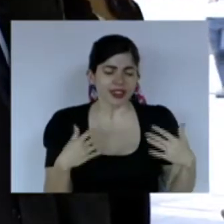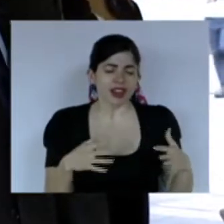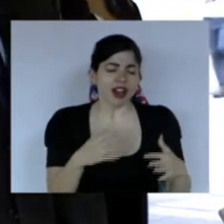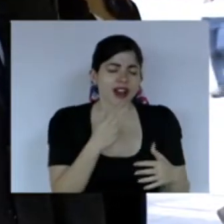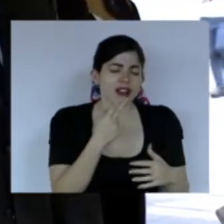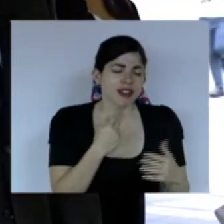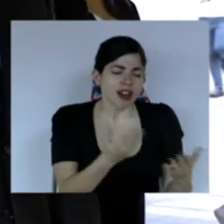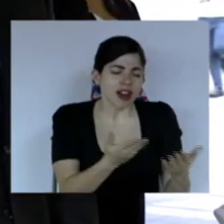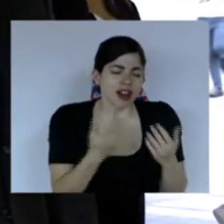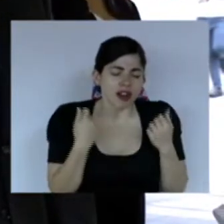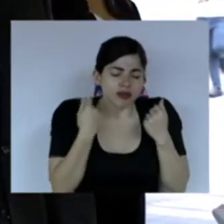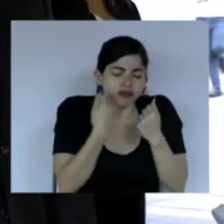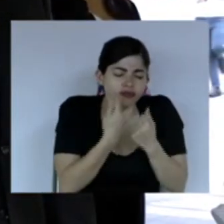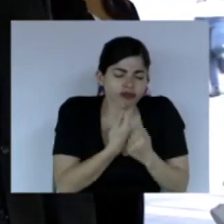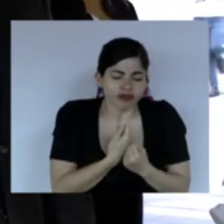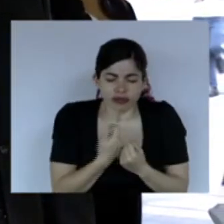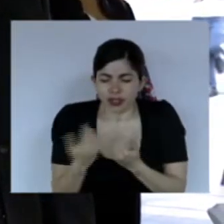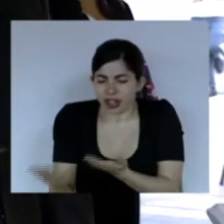¡Gracias!